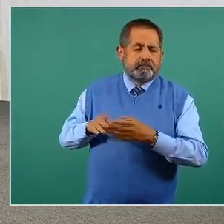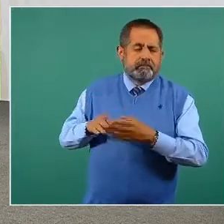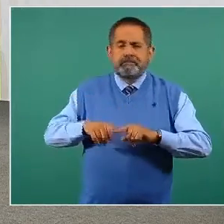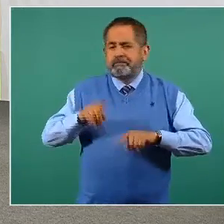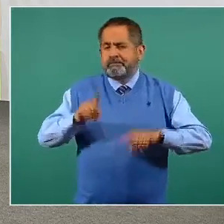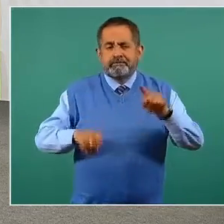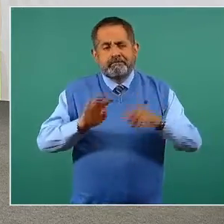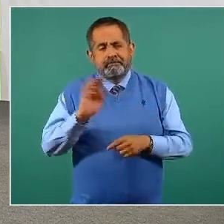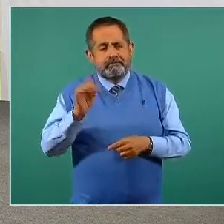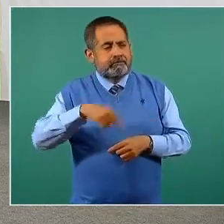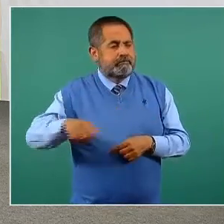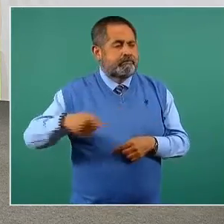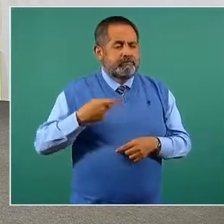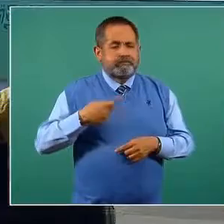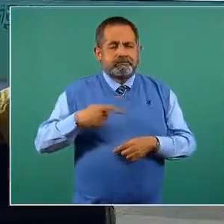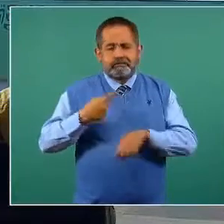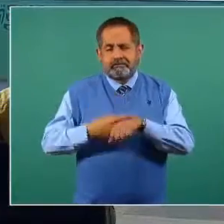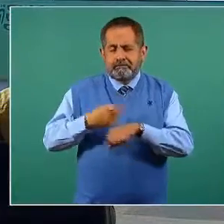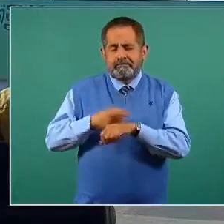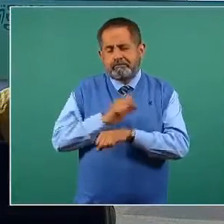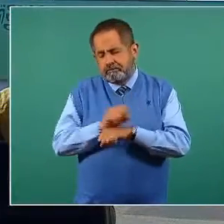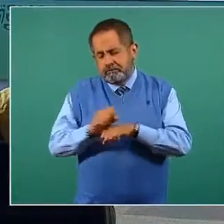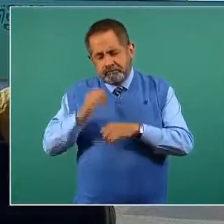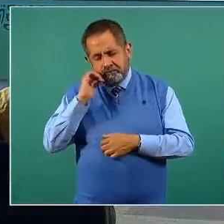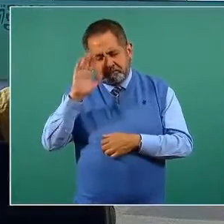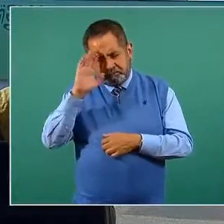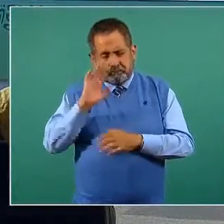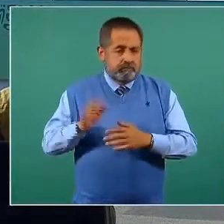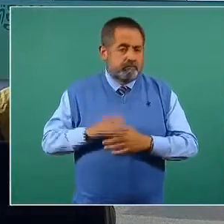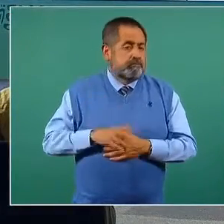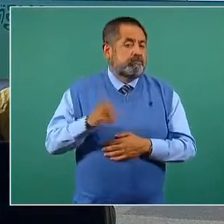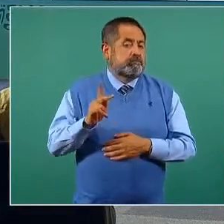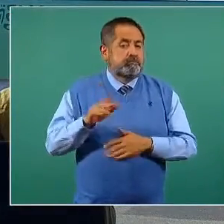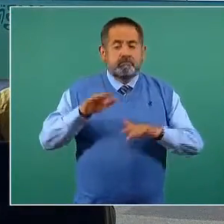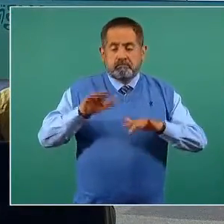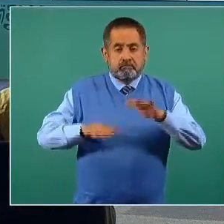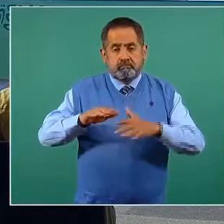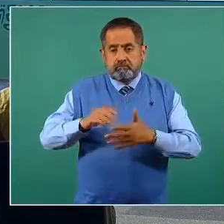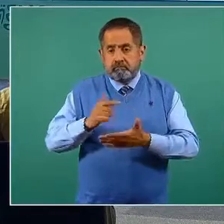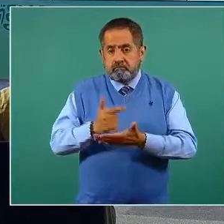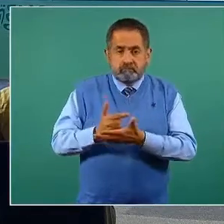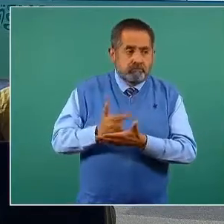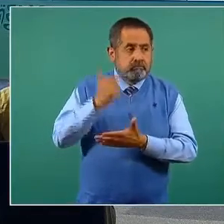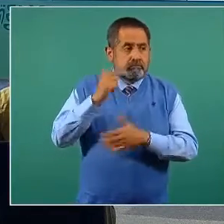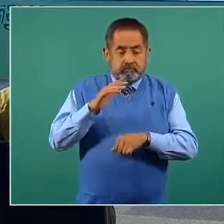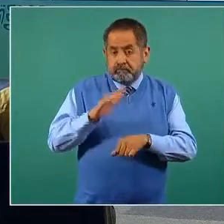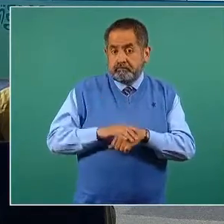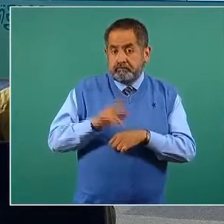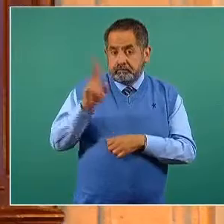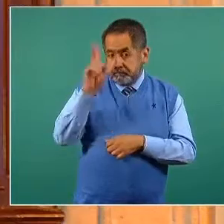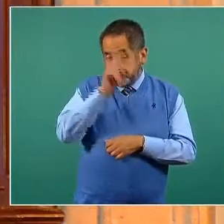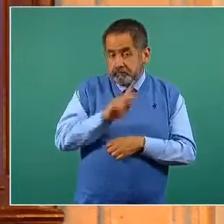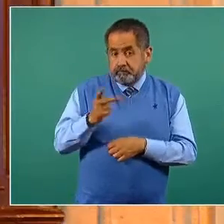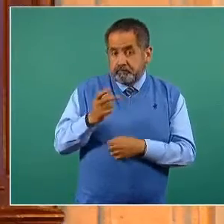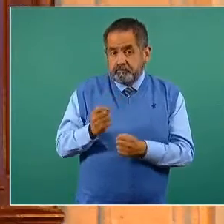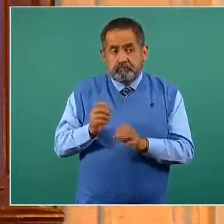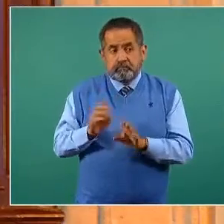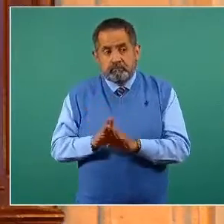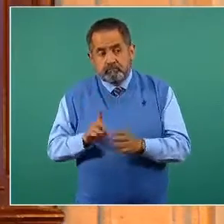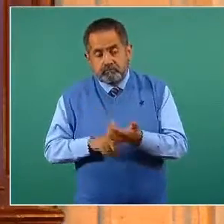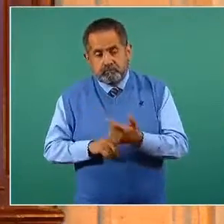muy probablemente lo haga de manera directa en un primer nivel, pero cuando tenemos ya signos de alarma o manifestaciones clínicas de